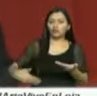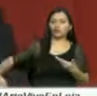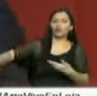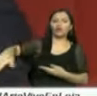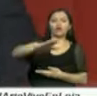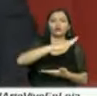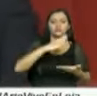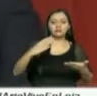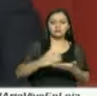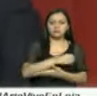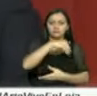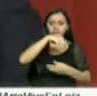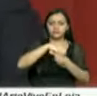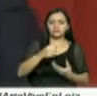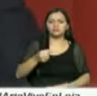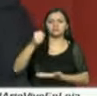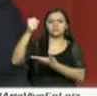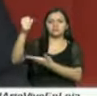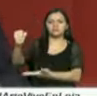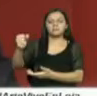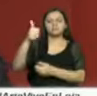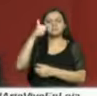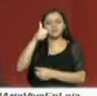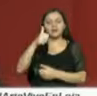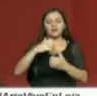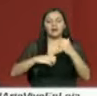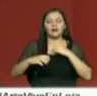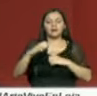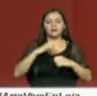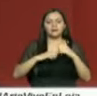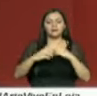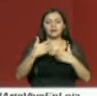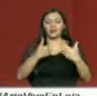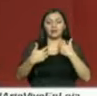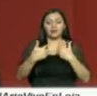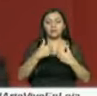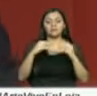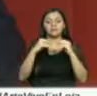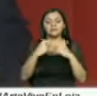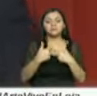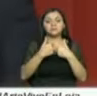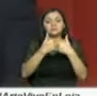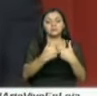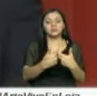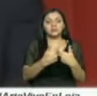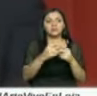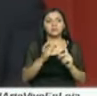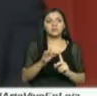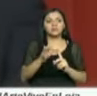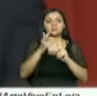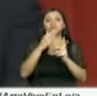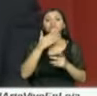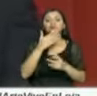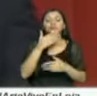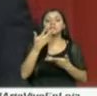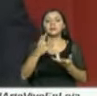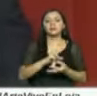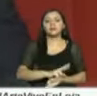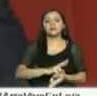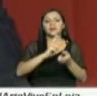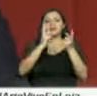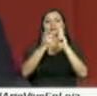fomentar el arte. Y como crédito se utilizarán líneas especiales que estamos creando con la